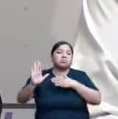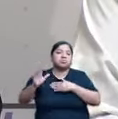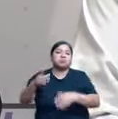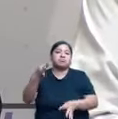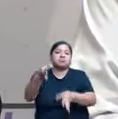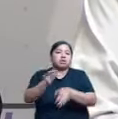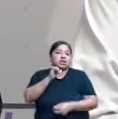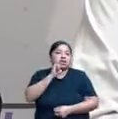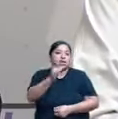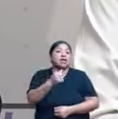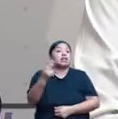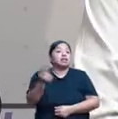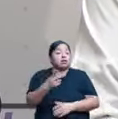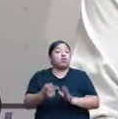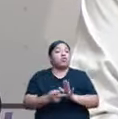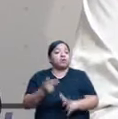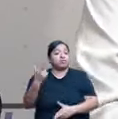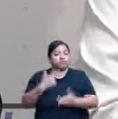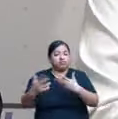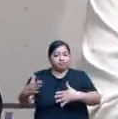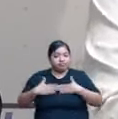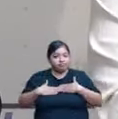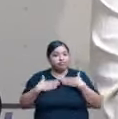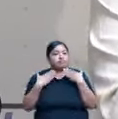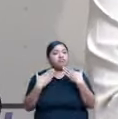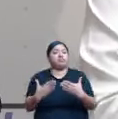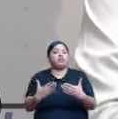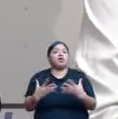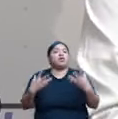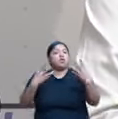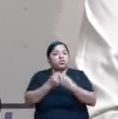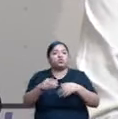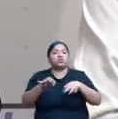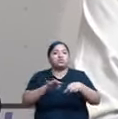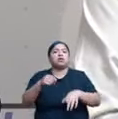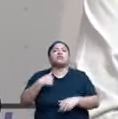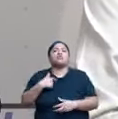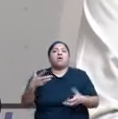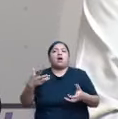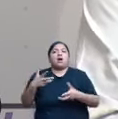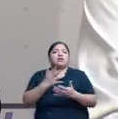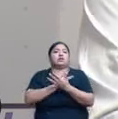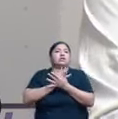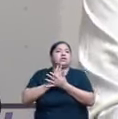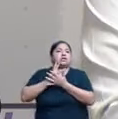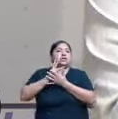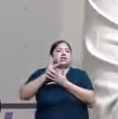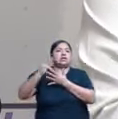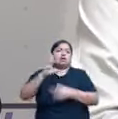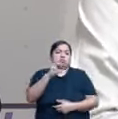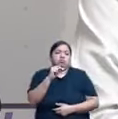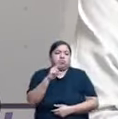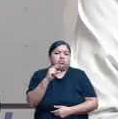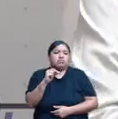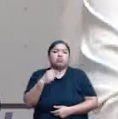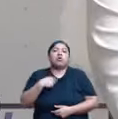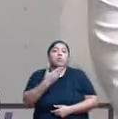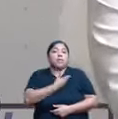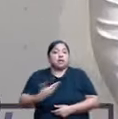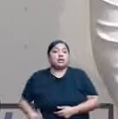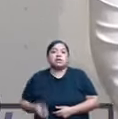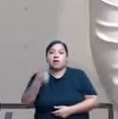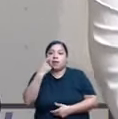Necesitamos recuperarla, trabajando todos juntos. He realizado una campaña austera, por el simple hecho de que no veo la presidencia como un negocio.